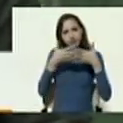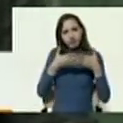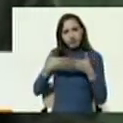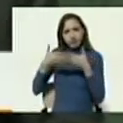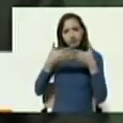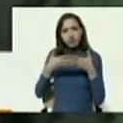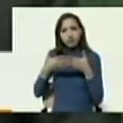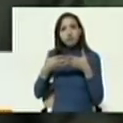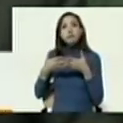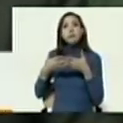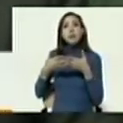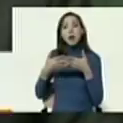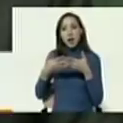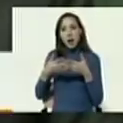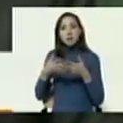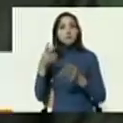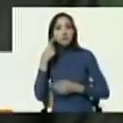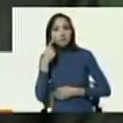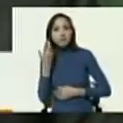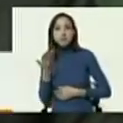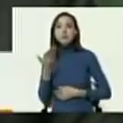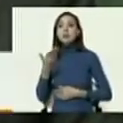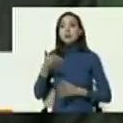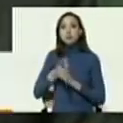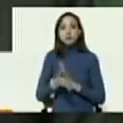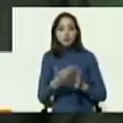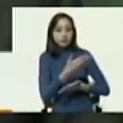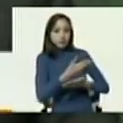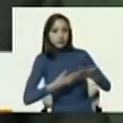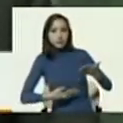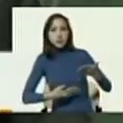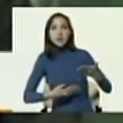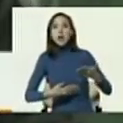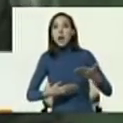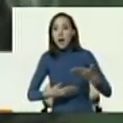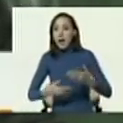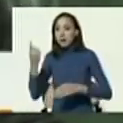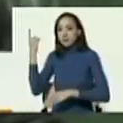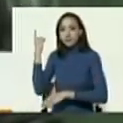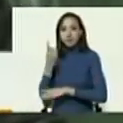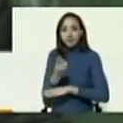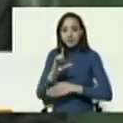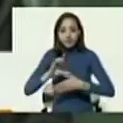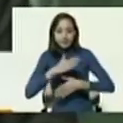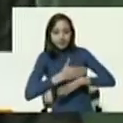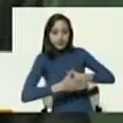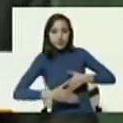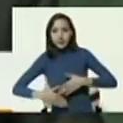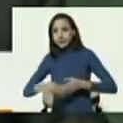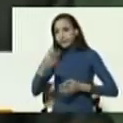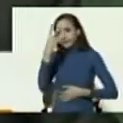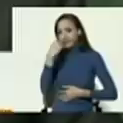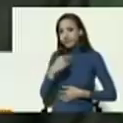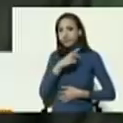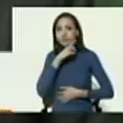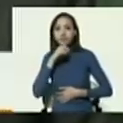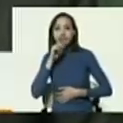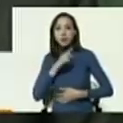parece destinado por la providencia, decía Bolívar, para plagar a la América de miseria en nombre de la